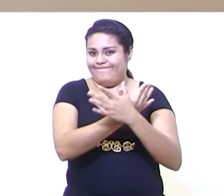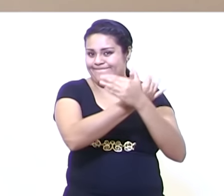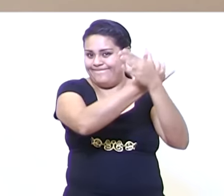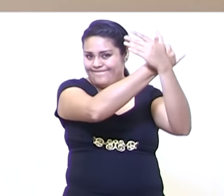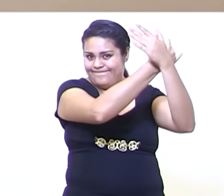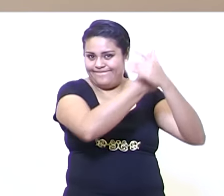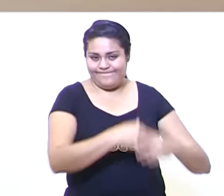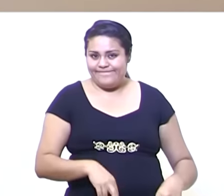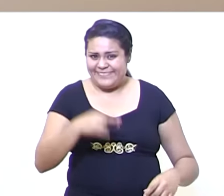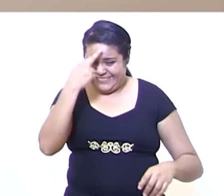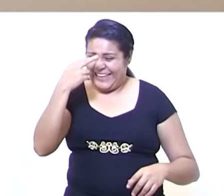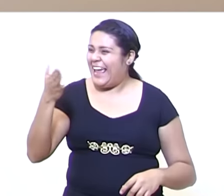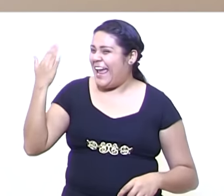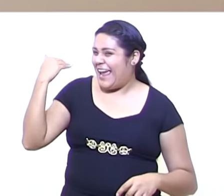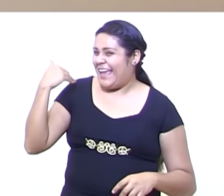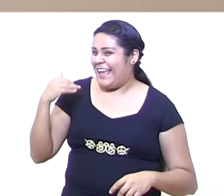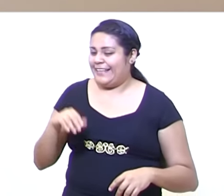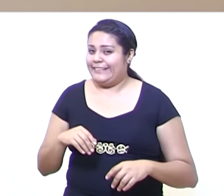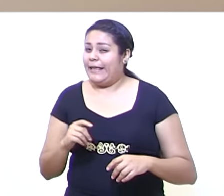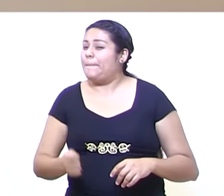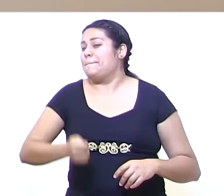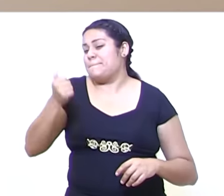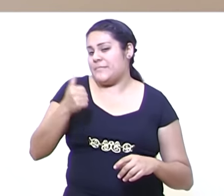La vimos en la primera sesión.